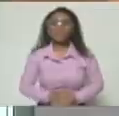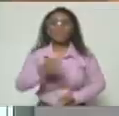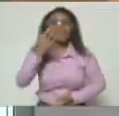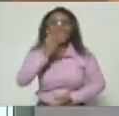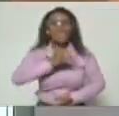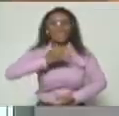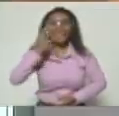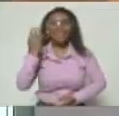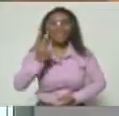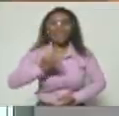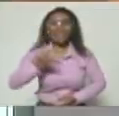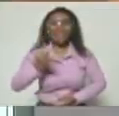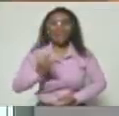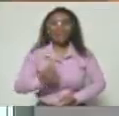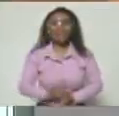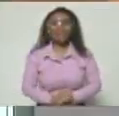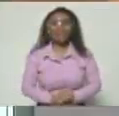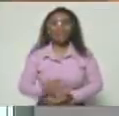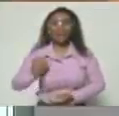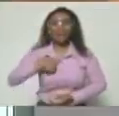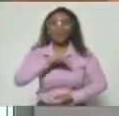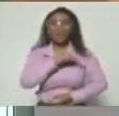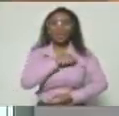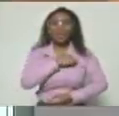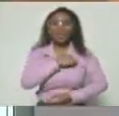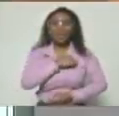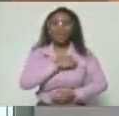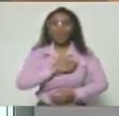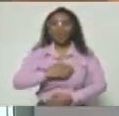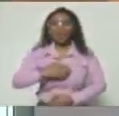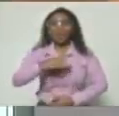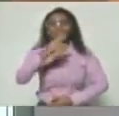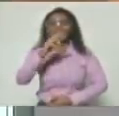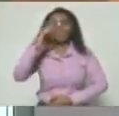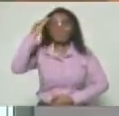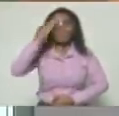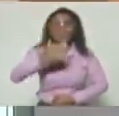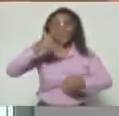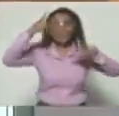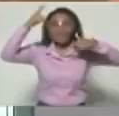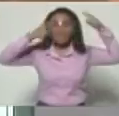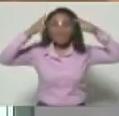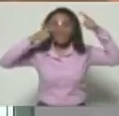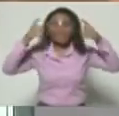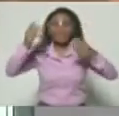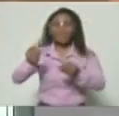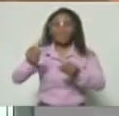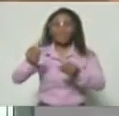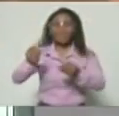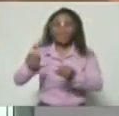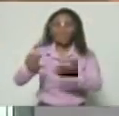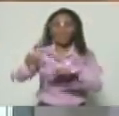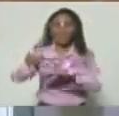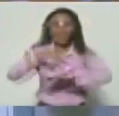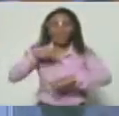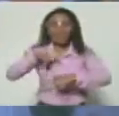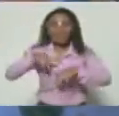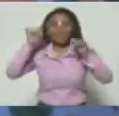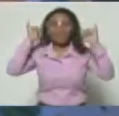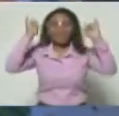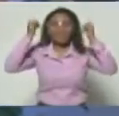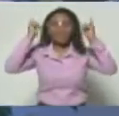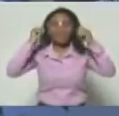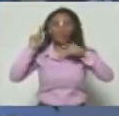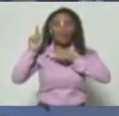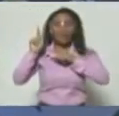Verdaderamente, nuestro comandante Hugo Chávez nos dejó en esta celebración, que la